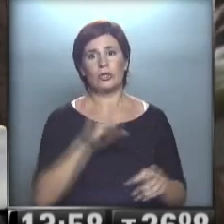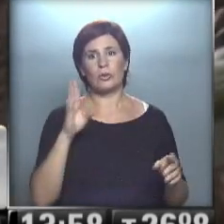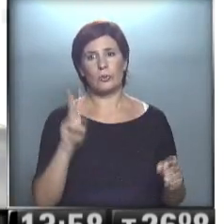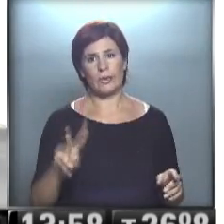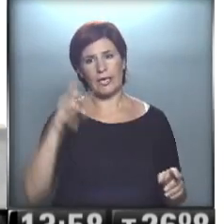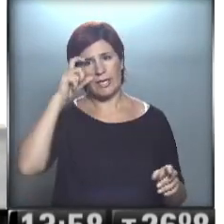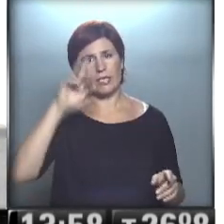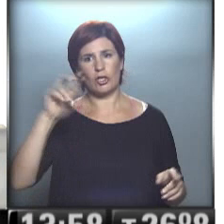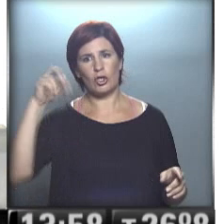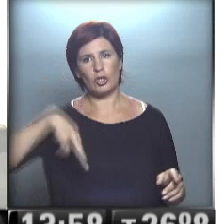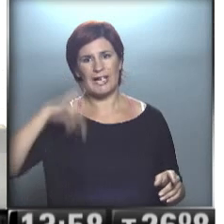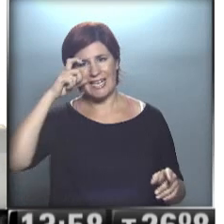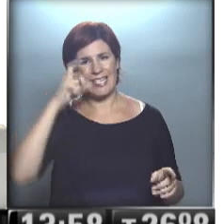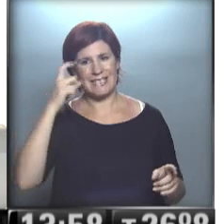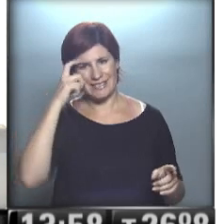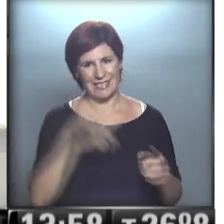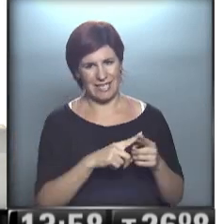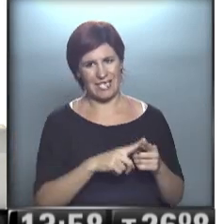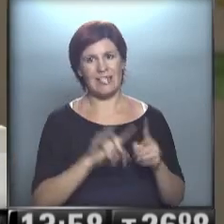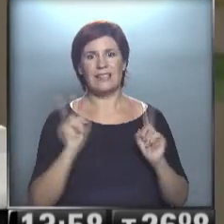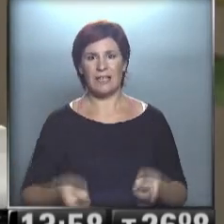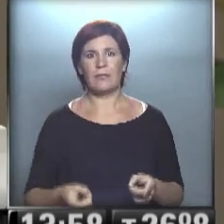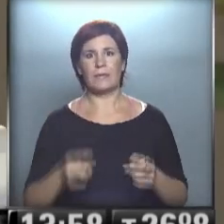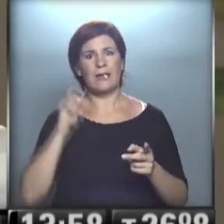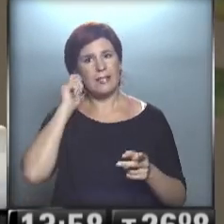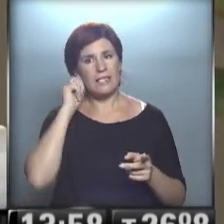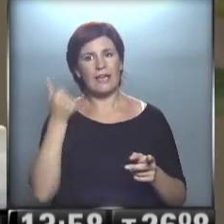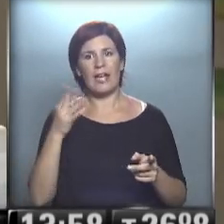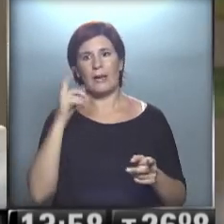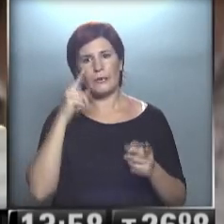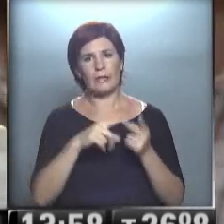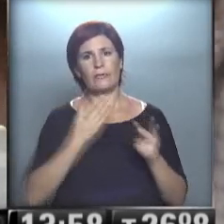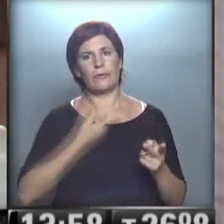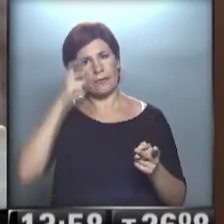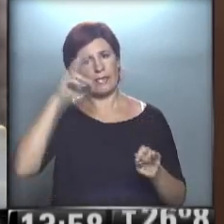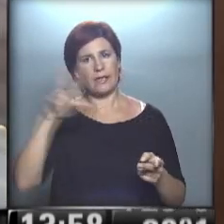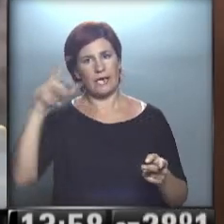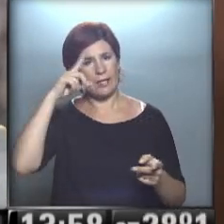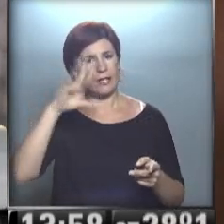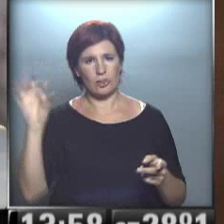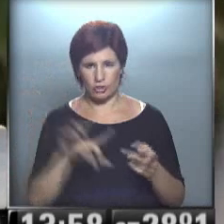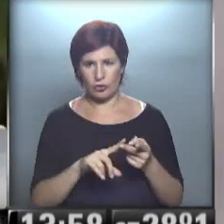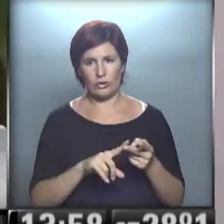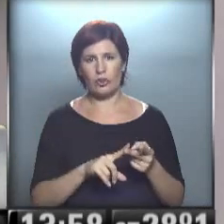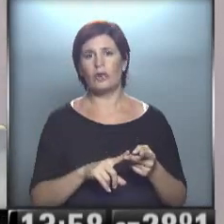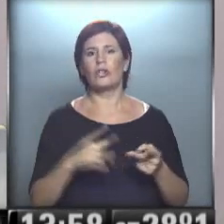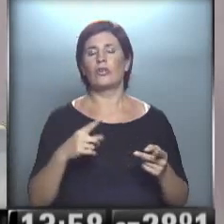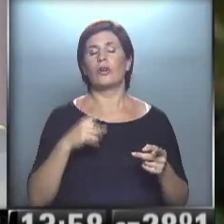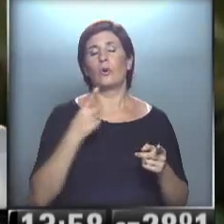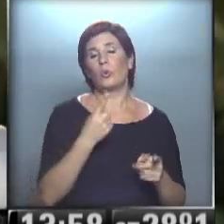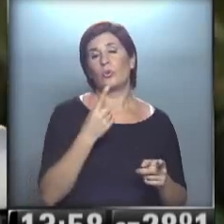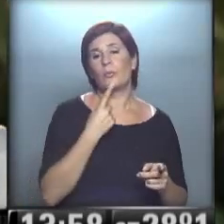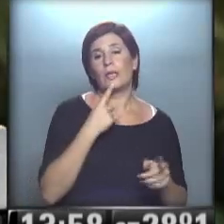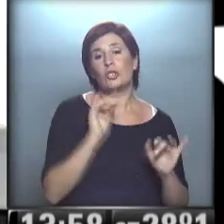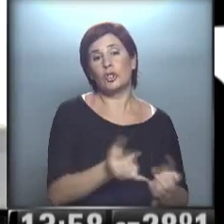figura, director también, por supuesto, y ahí actuando, junto con Gaby Ferrero y Alian de Betac. La unión, el vínculo entre un adolescente, un joven,